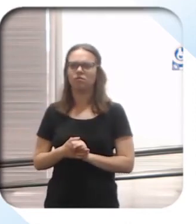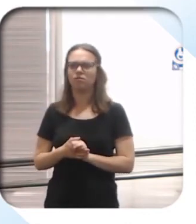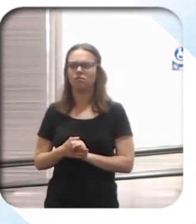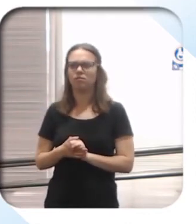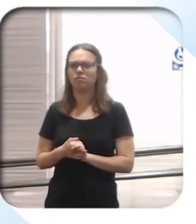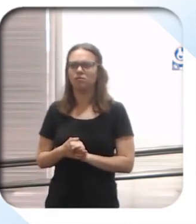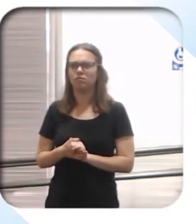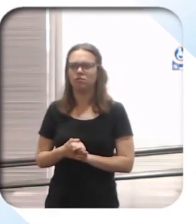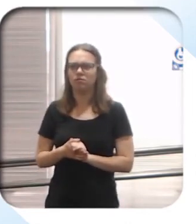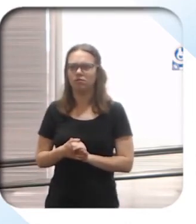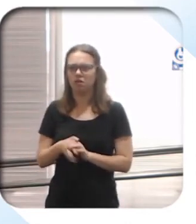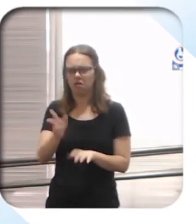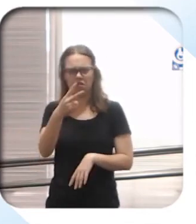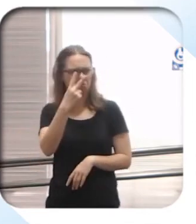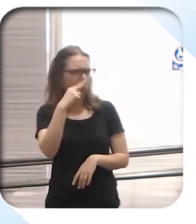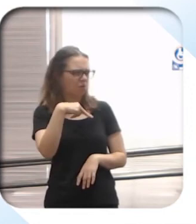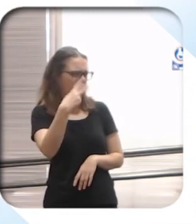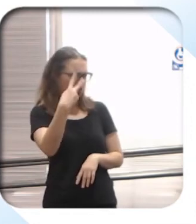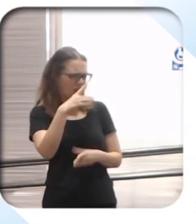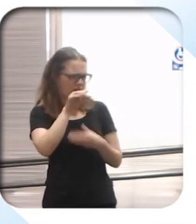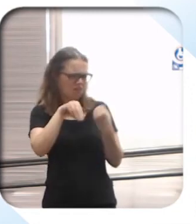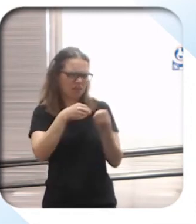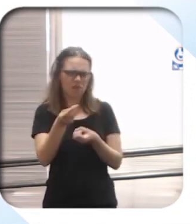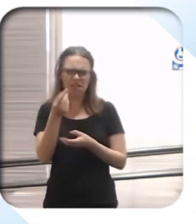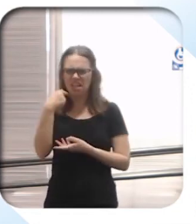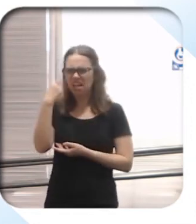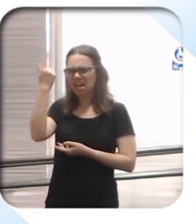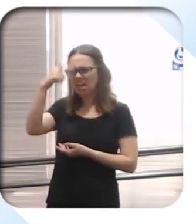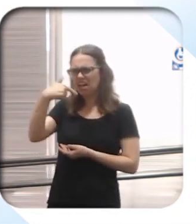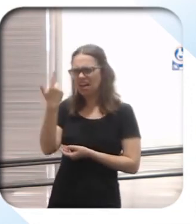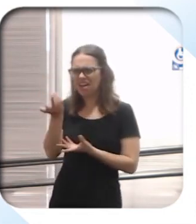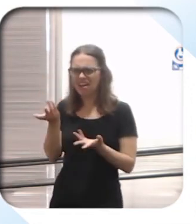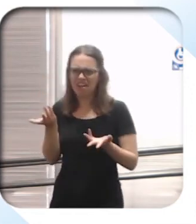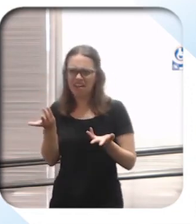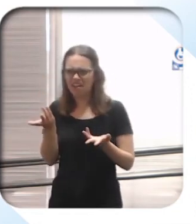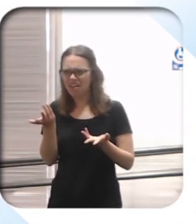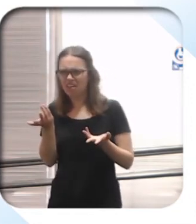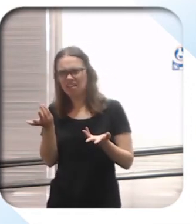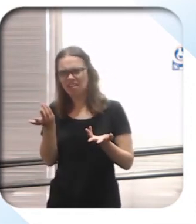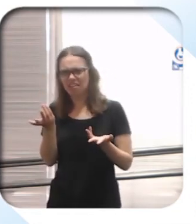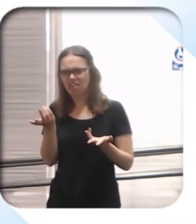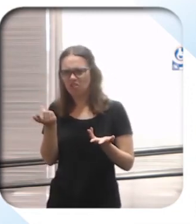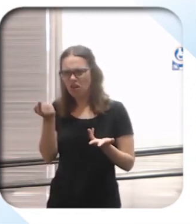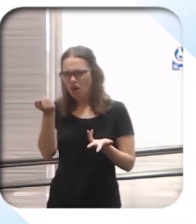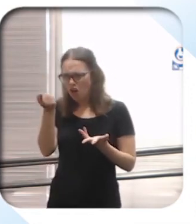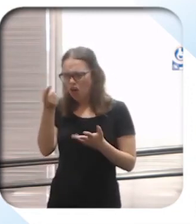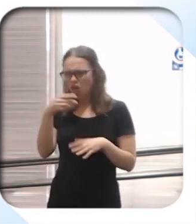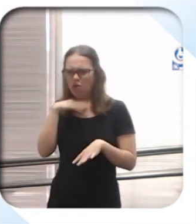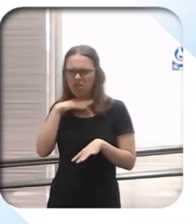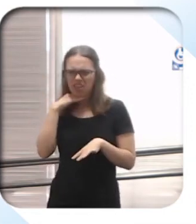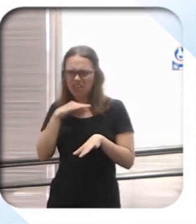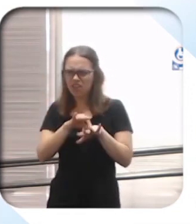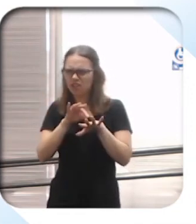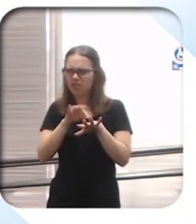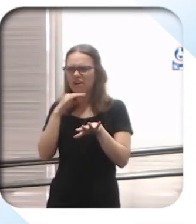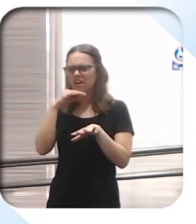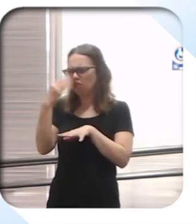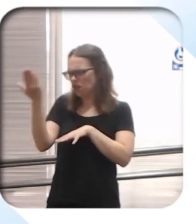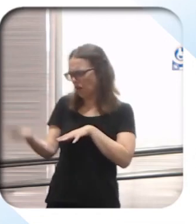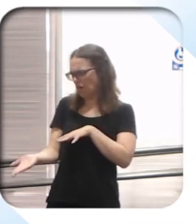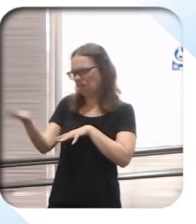Y entonces me miran, ¿no? La familia me mira con cara como diciendo, pero doctora, ¿usted es boba? ¿O no ve lo